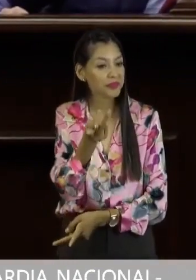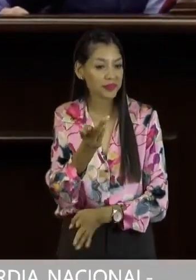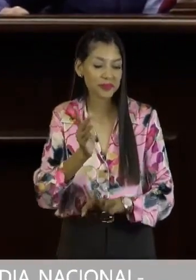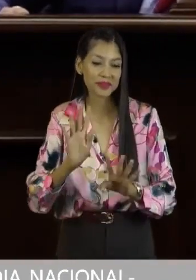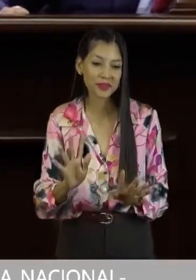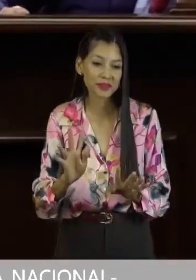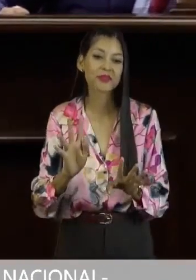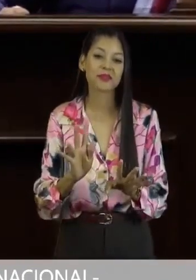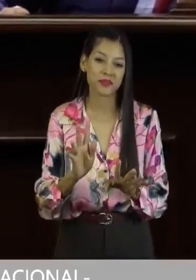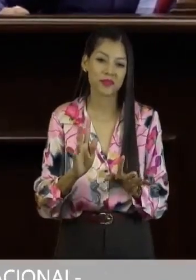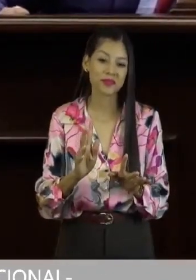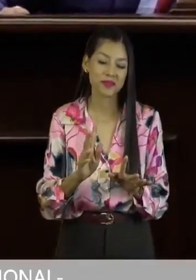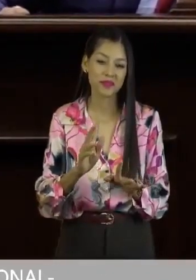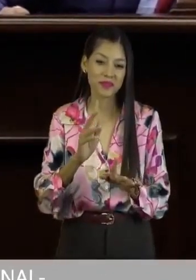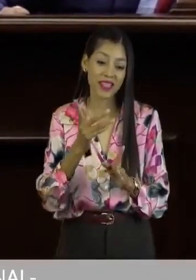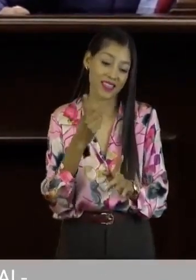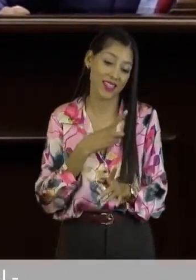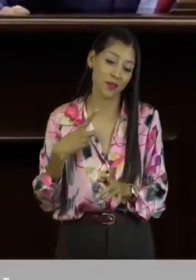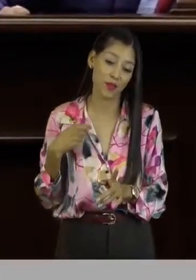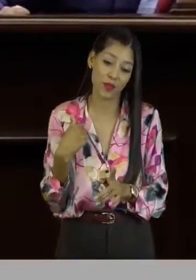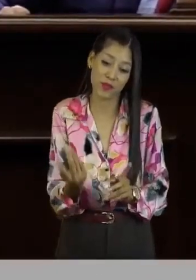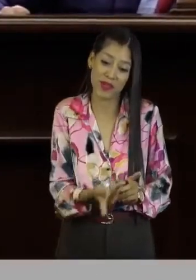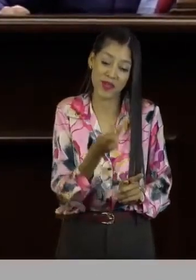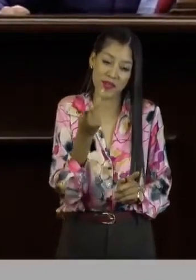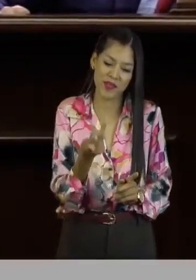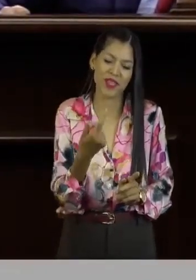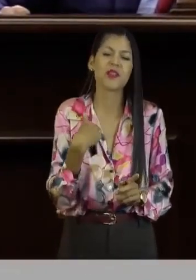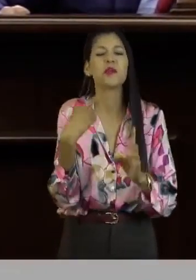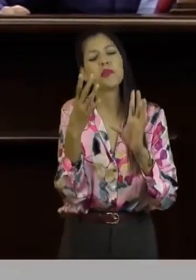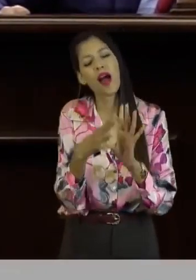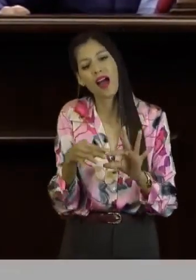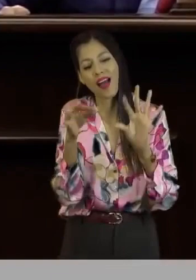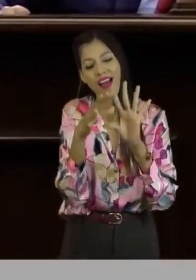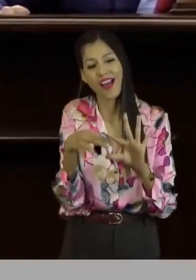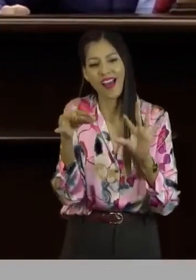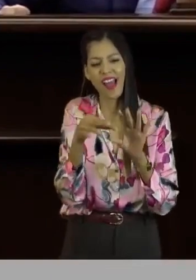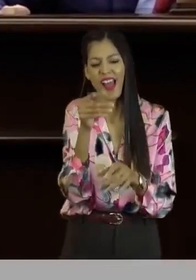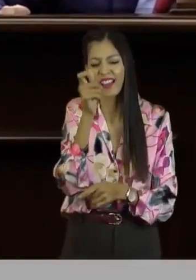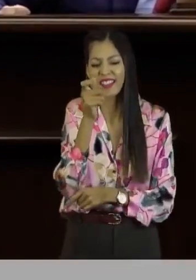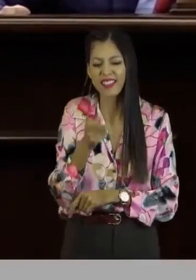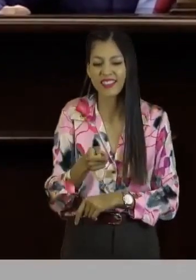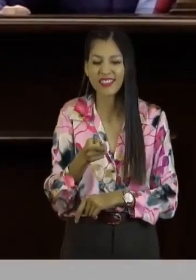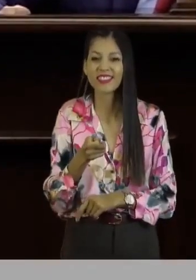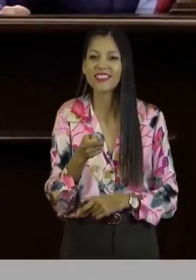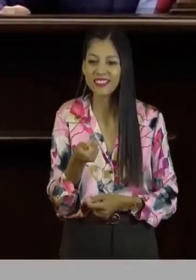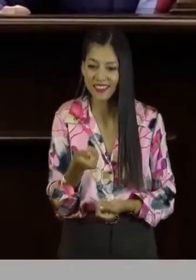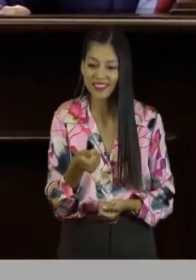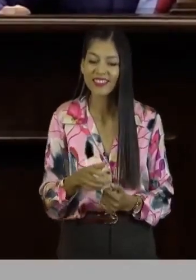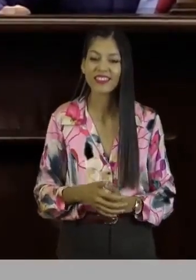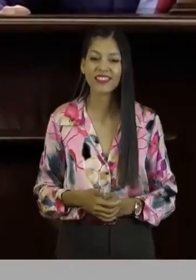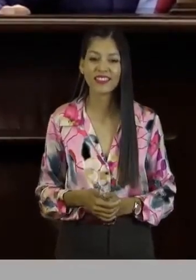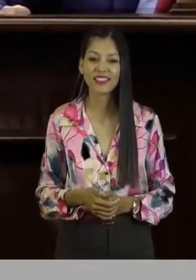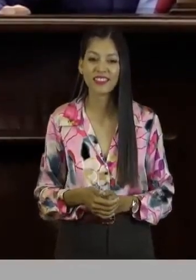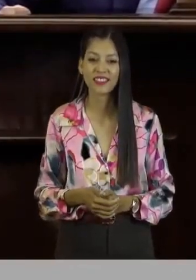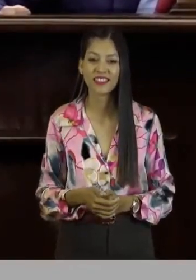consultarlo y le expliqué lo que significaba de que el plazo de vigencia se